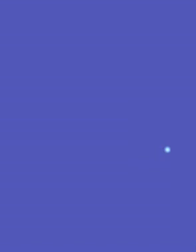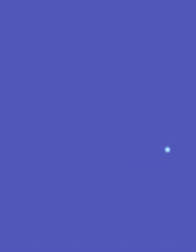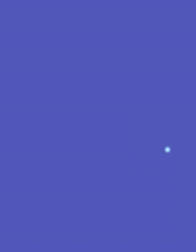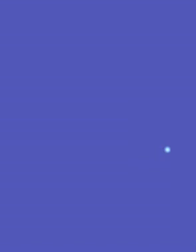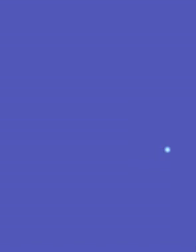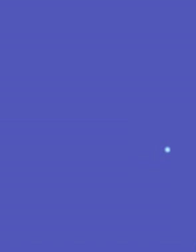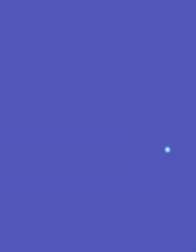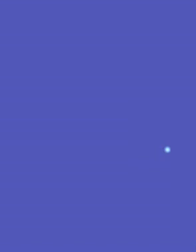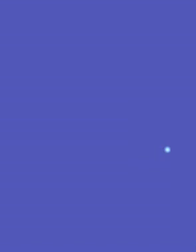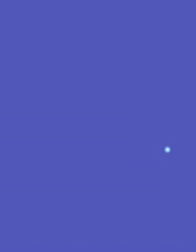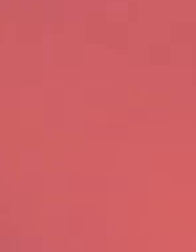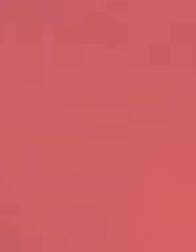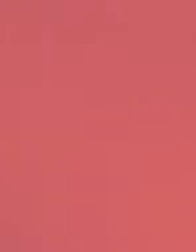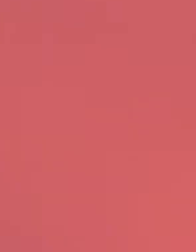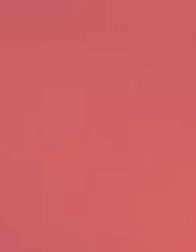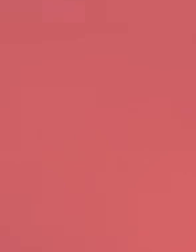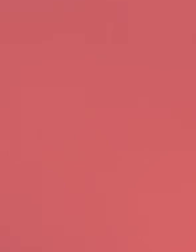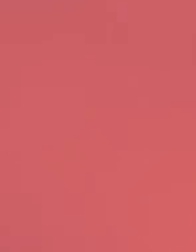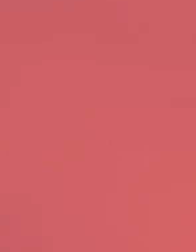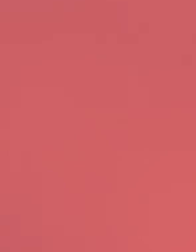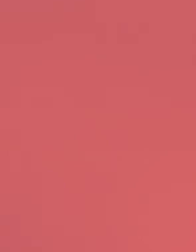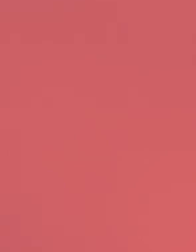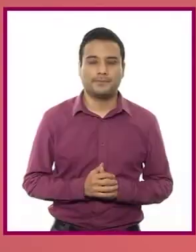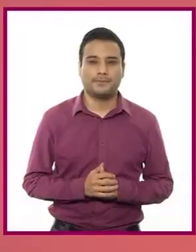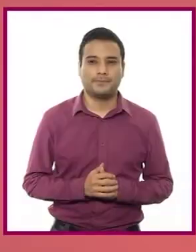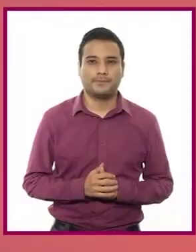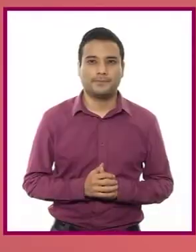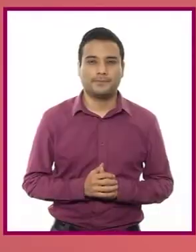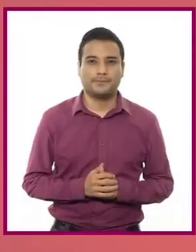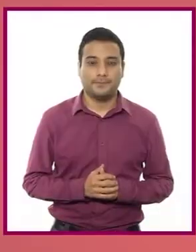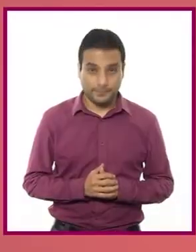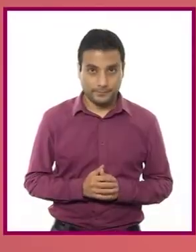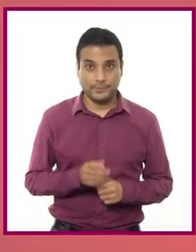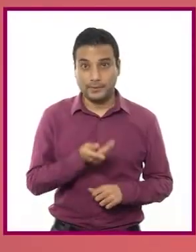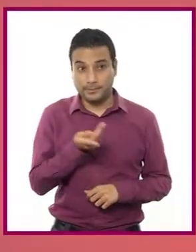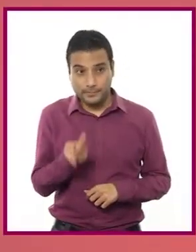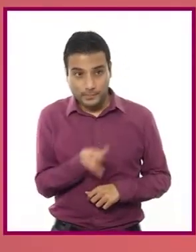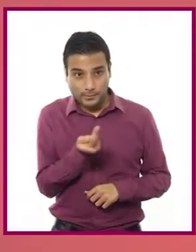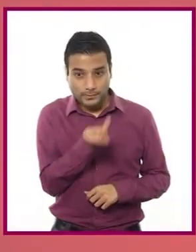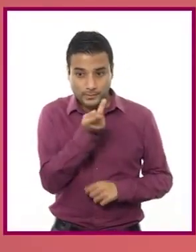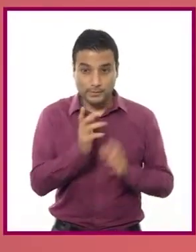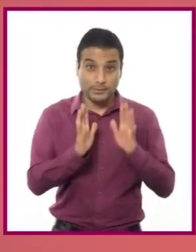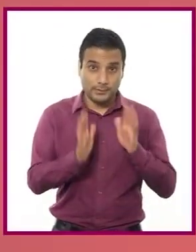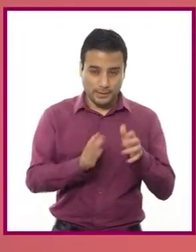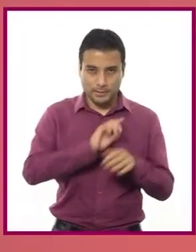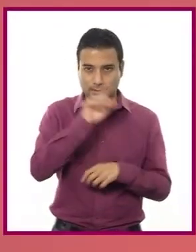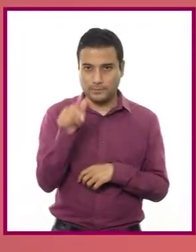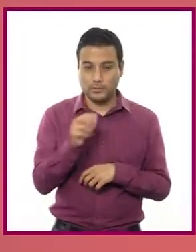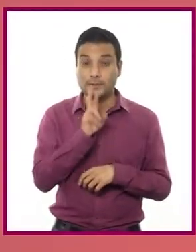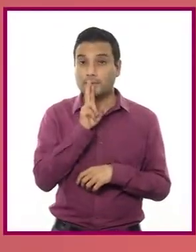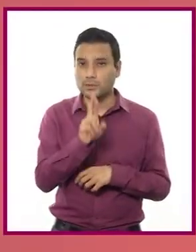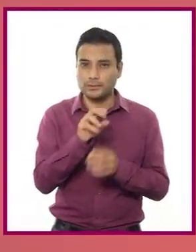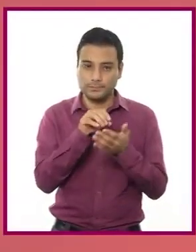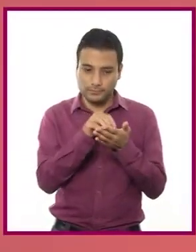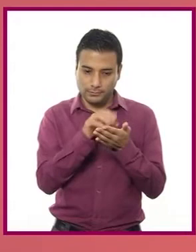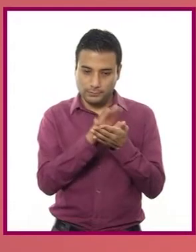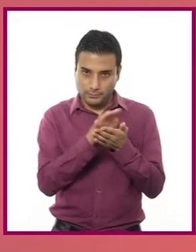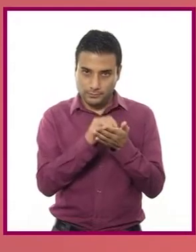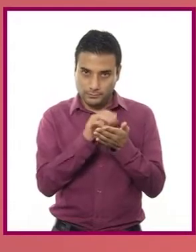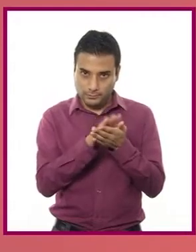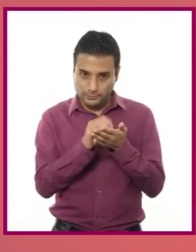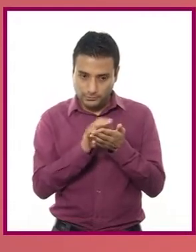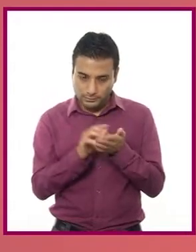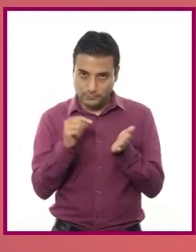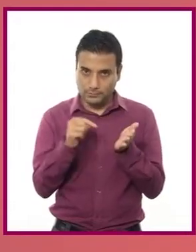más información y ayuda? Después de haber aplicado el cuestionario, pueden registrar las respuestas de los